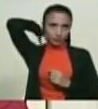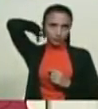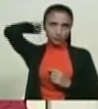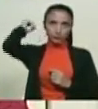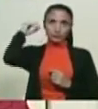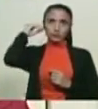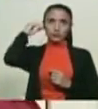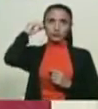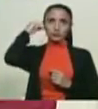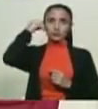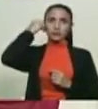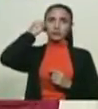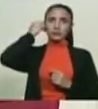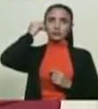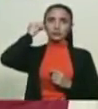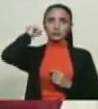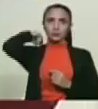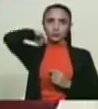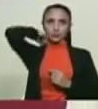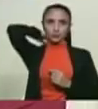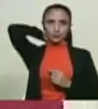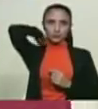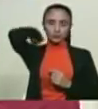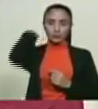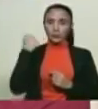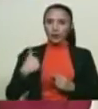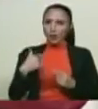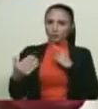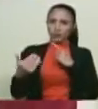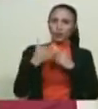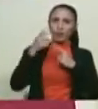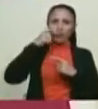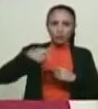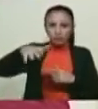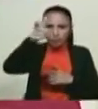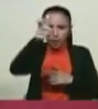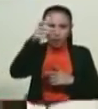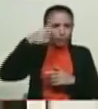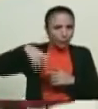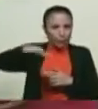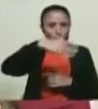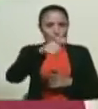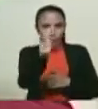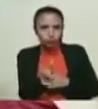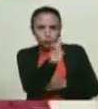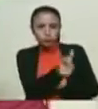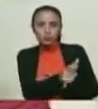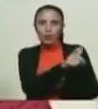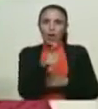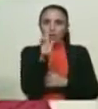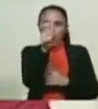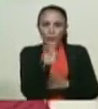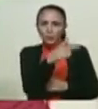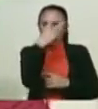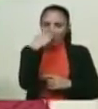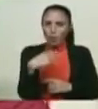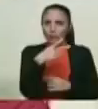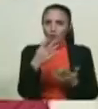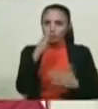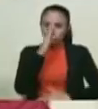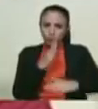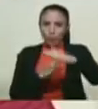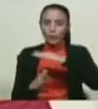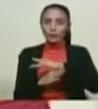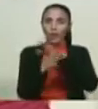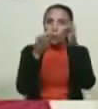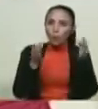No, esto es una revolución de los campesinos, de las campesinas, de la justicia. Por eso dije,